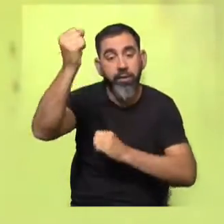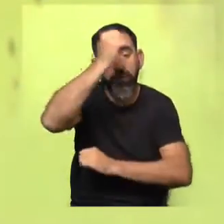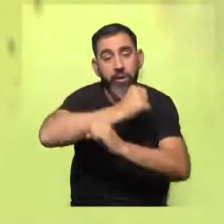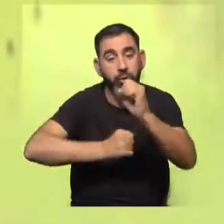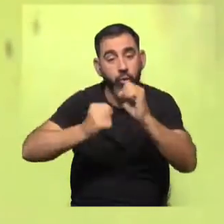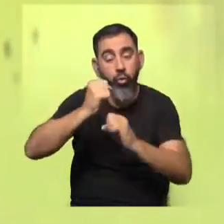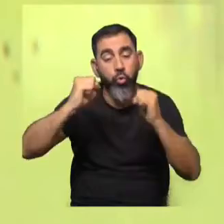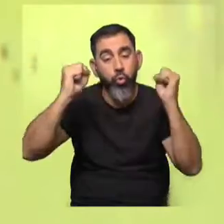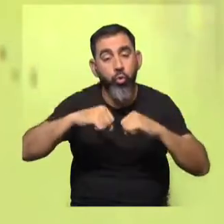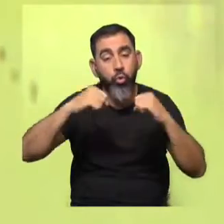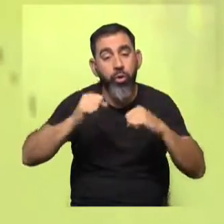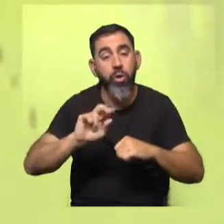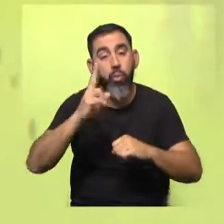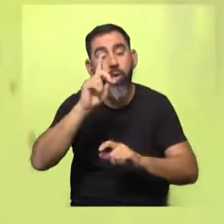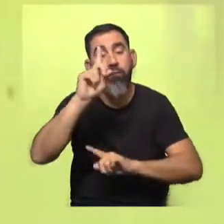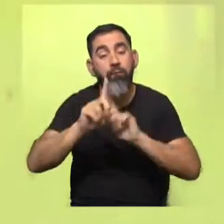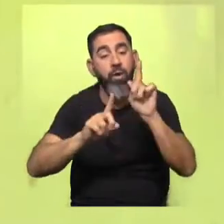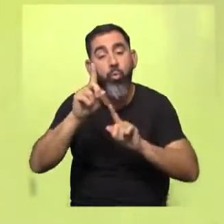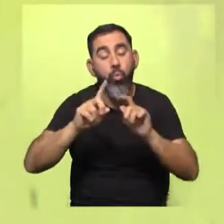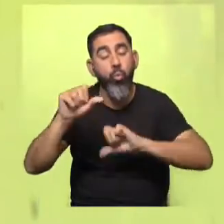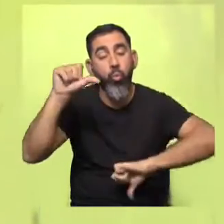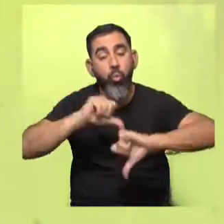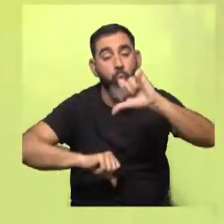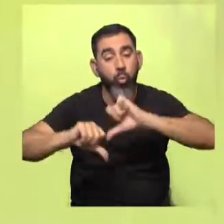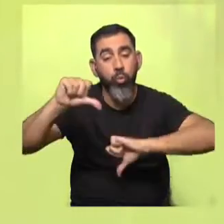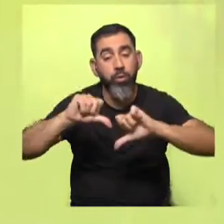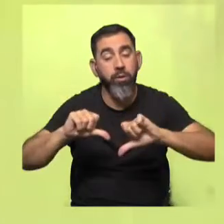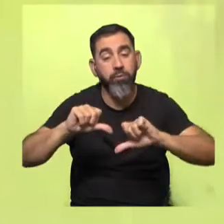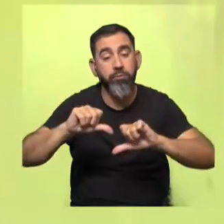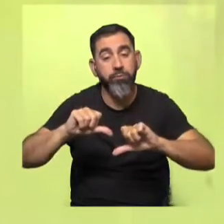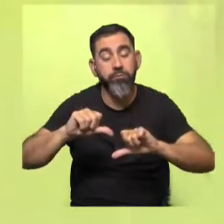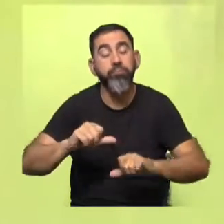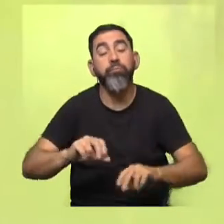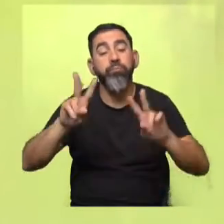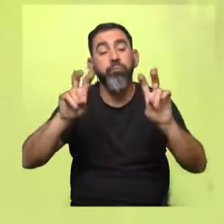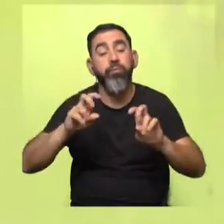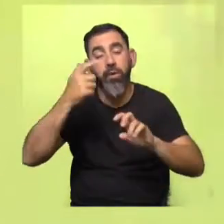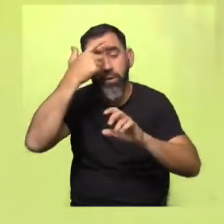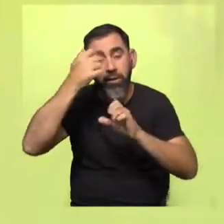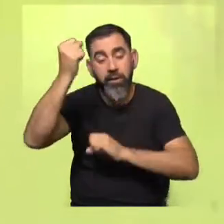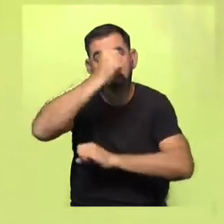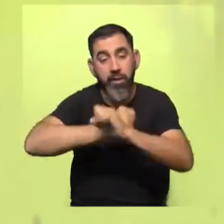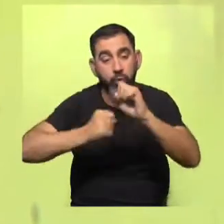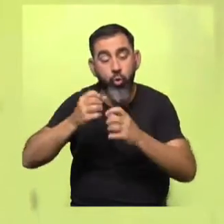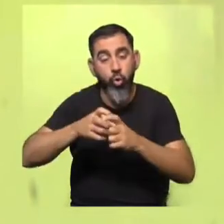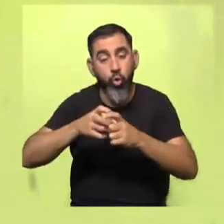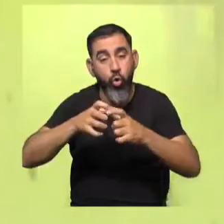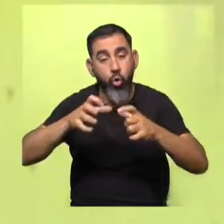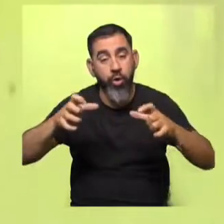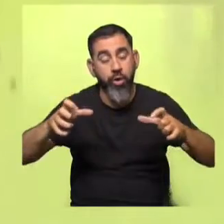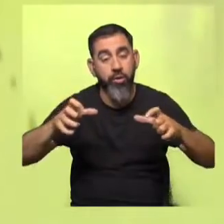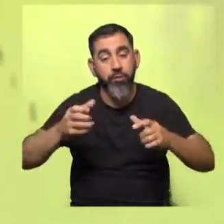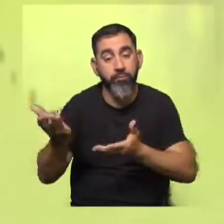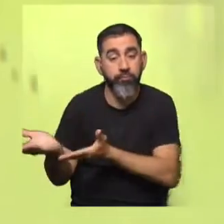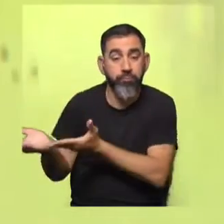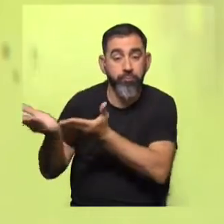Uruguay, que se organizaron desde Facultad de Química, puntualmente del área de enología y biotecnología de las fermentaciones, y vamos a recibir a